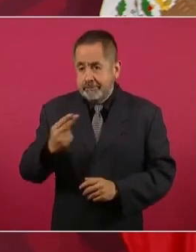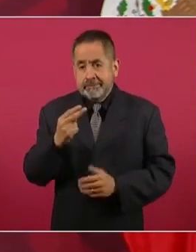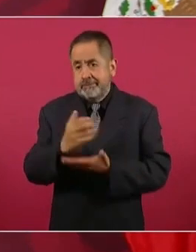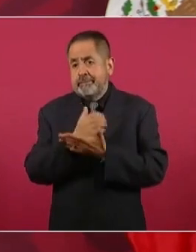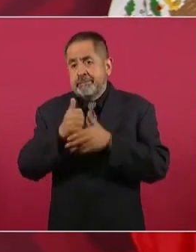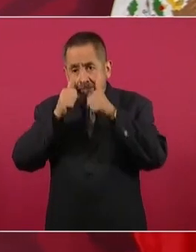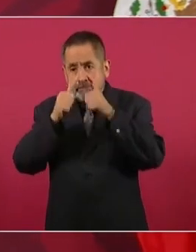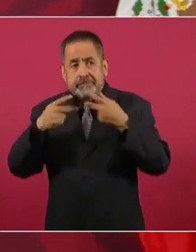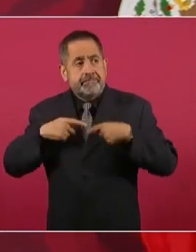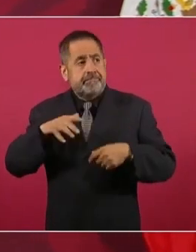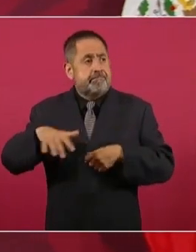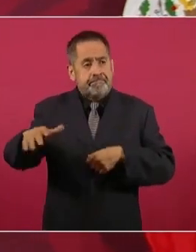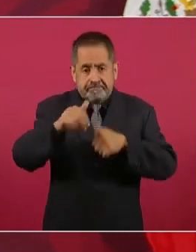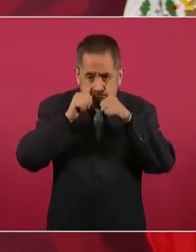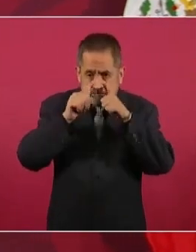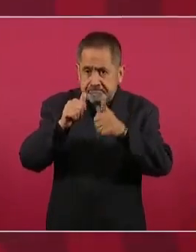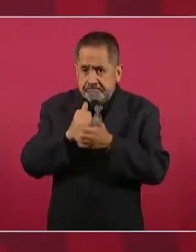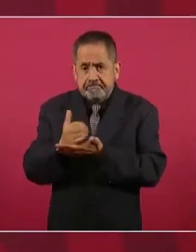a nuestro pueblo